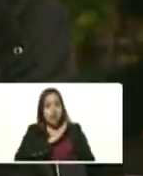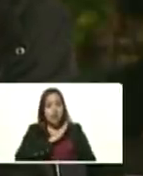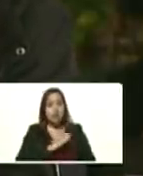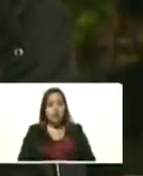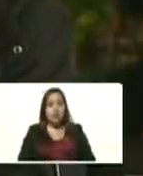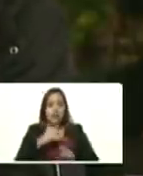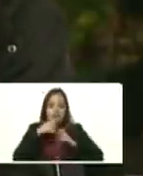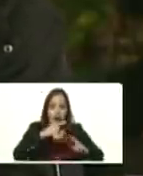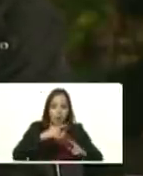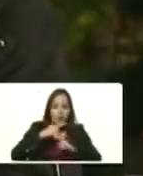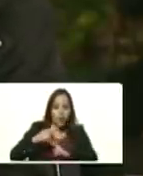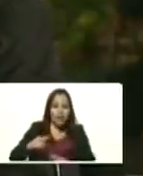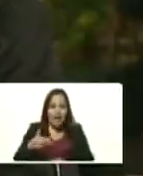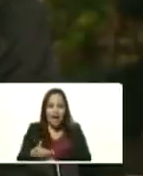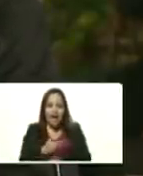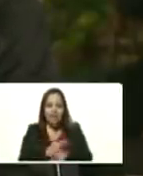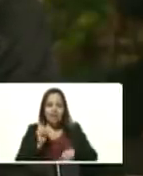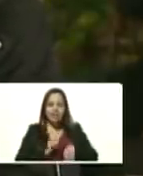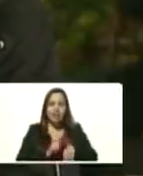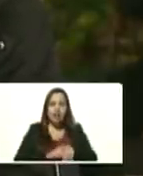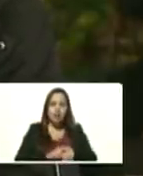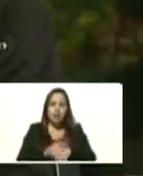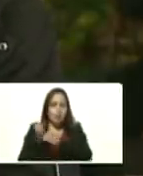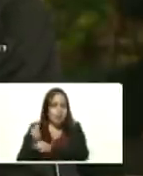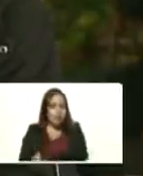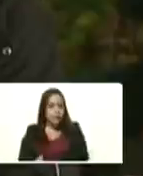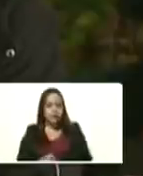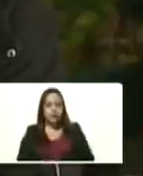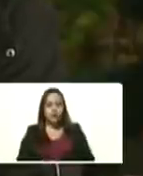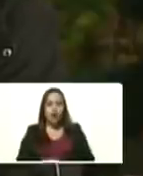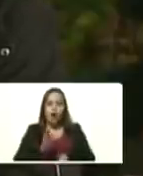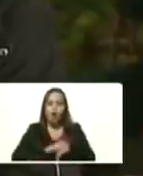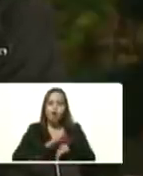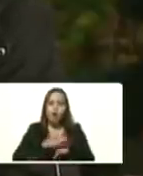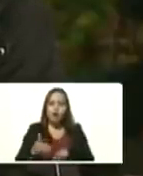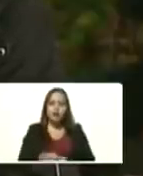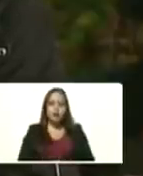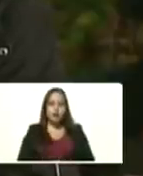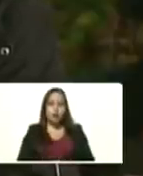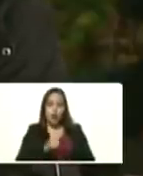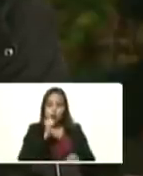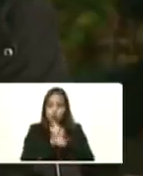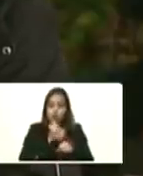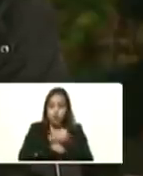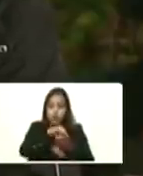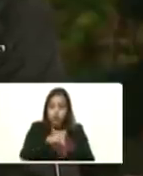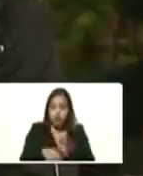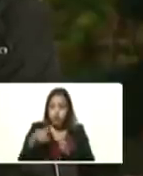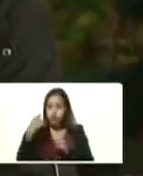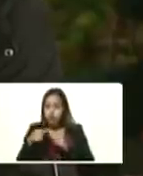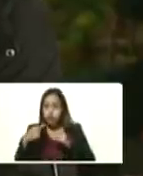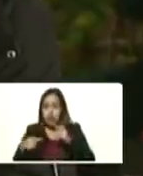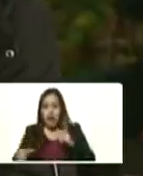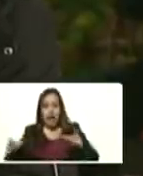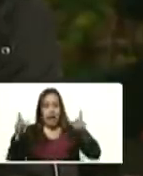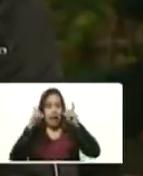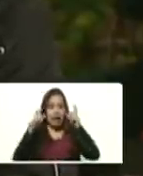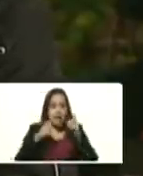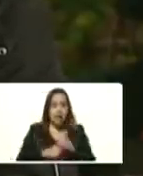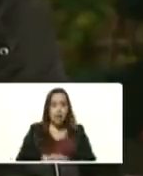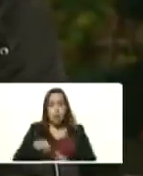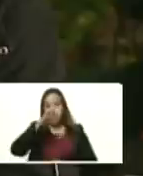respuesta antes del tiempo que teníamos previsto dado que los productores de canales de ganadería